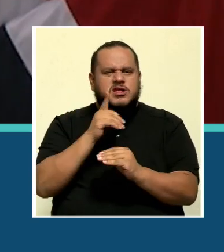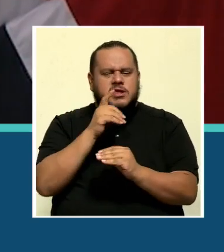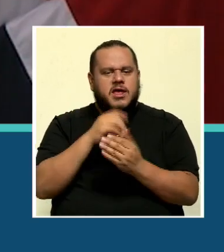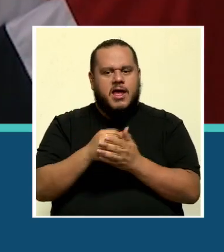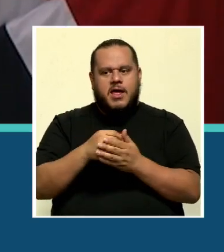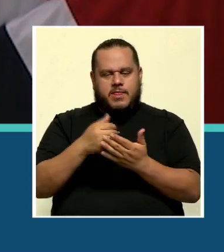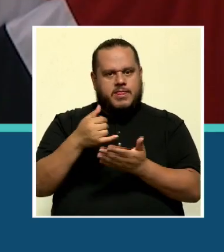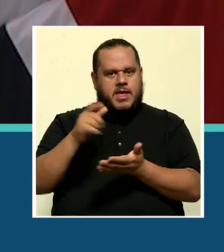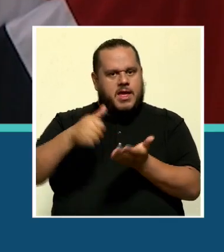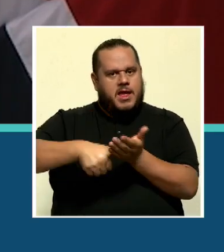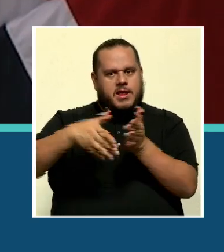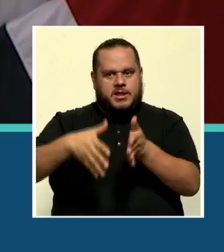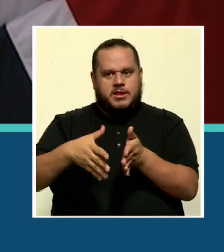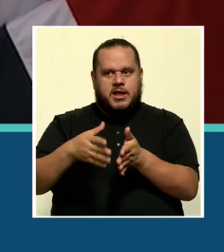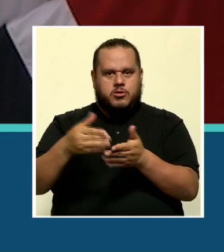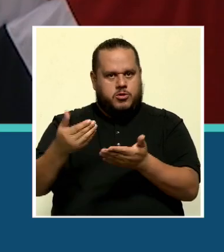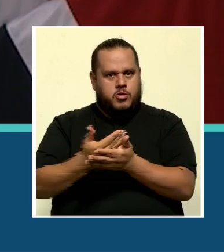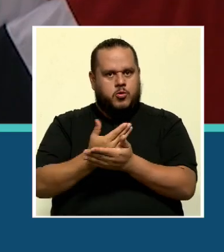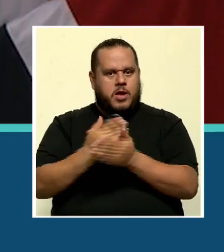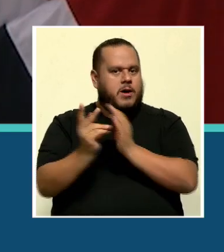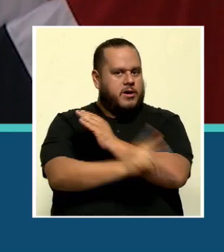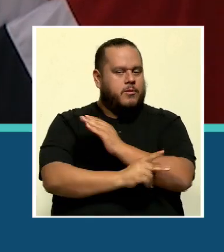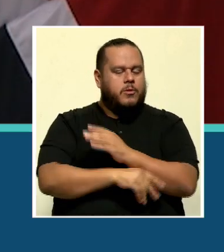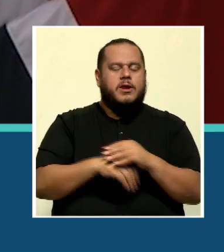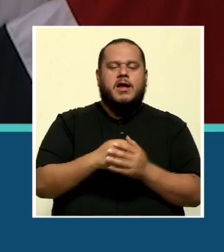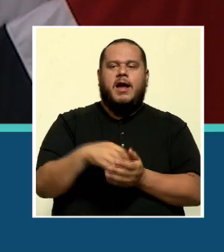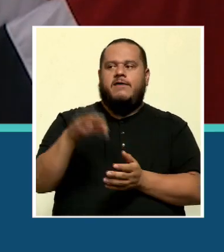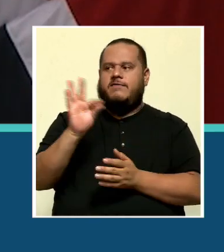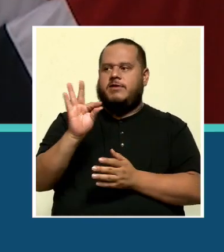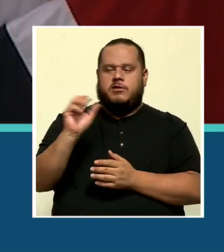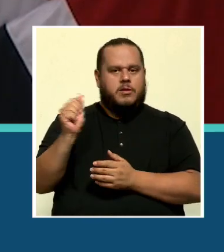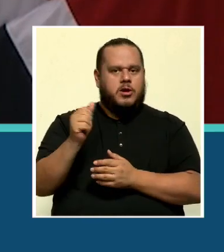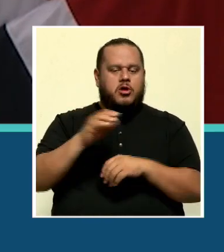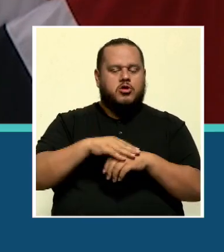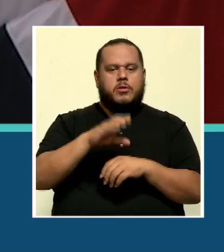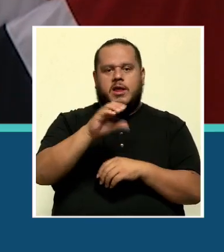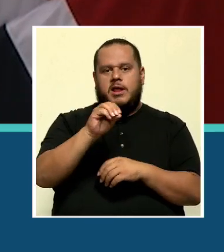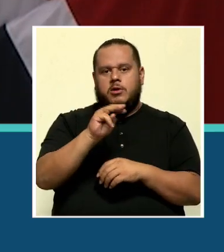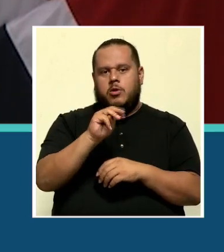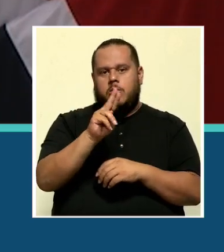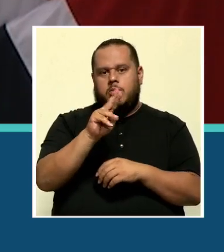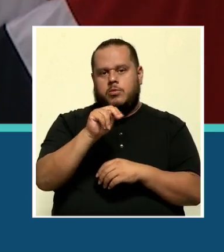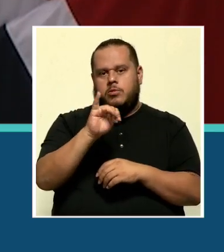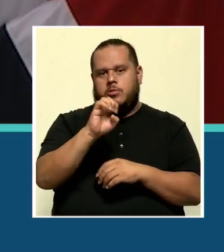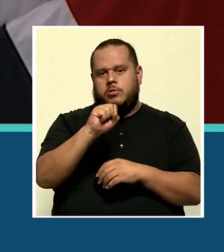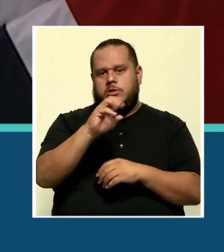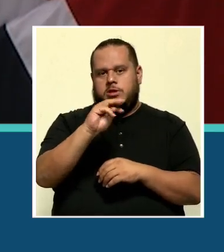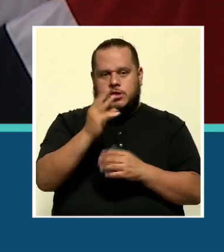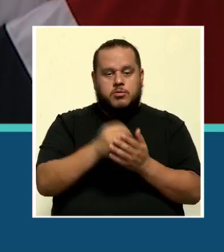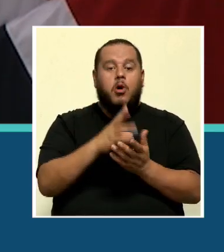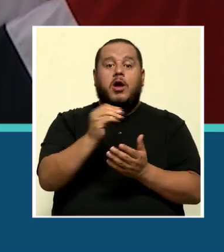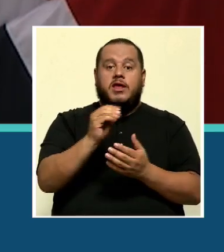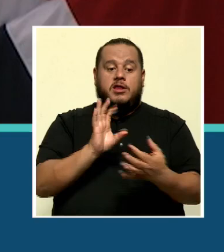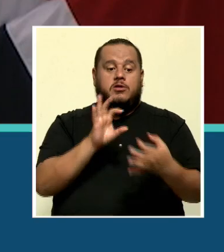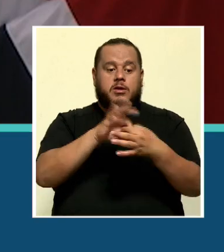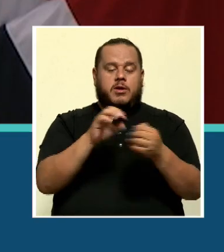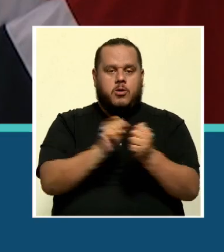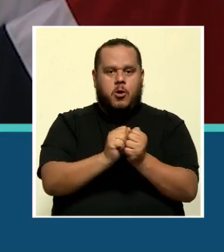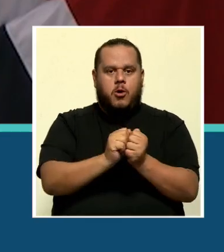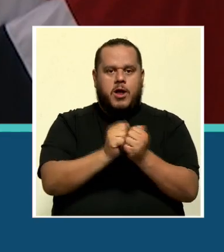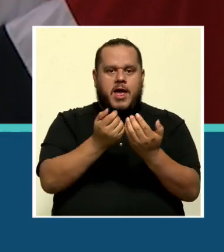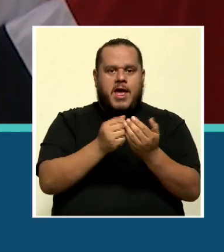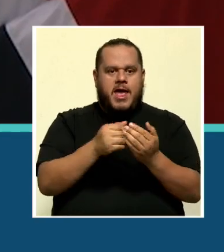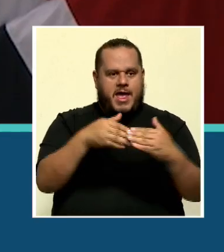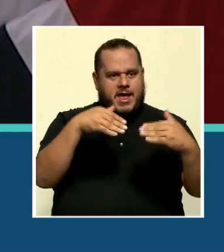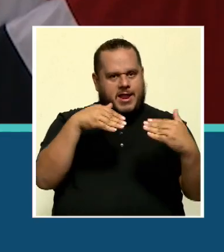Nueva República, Fabricio Alvarado, con respecto a el comunismo y su ligamen con el Frente Amplio. Pero vamos a ver la siguiente